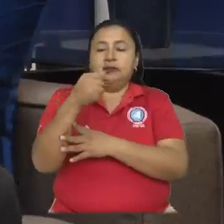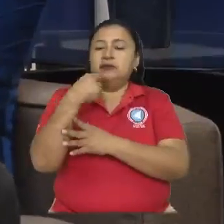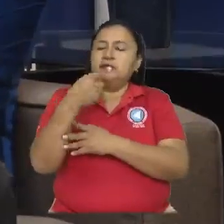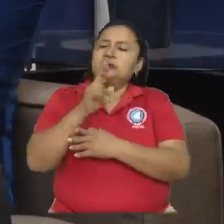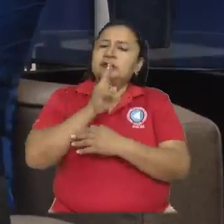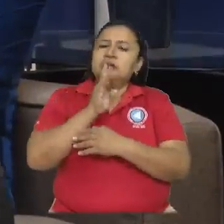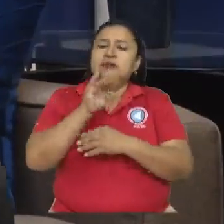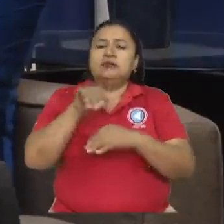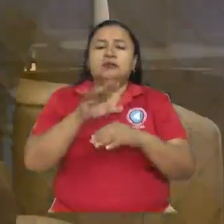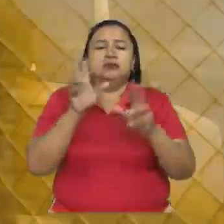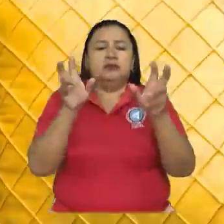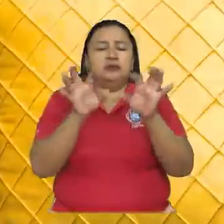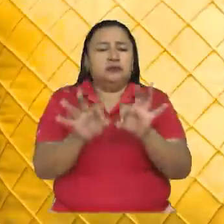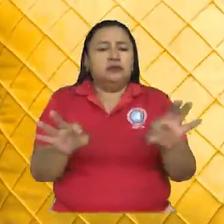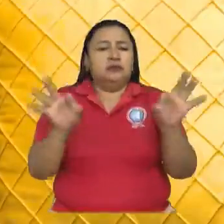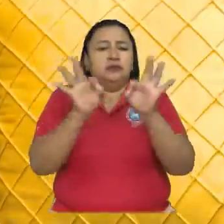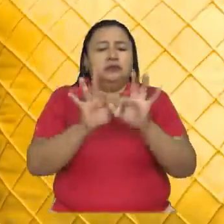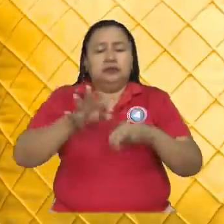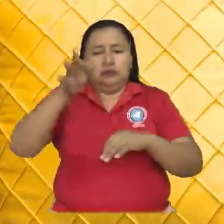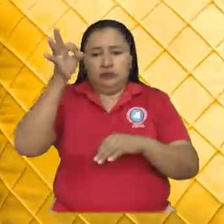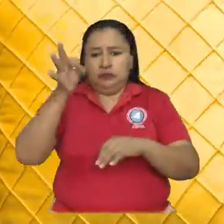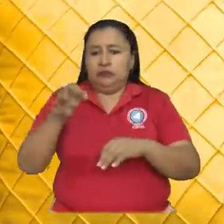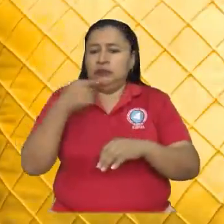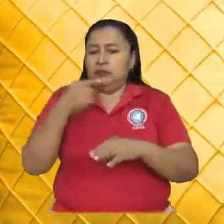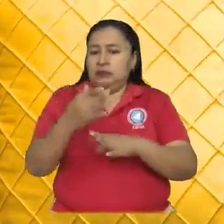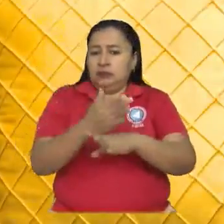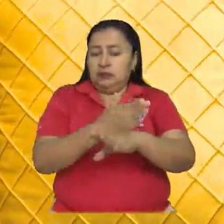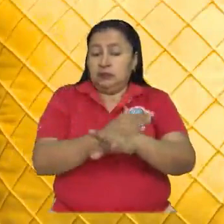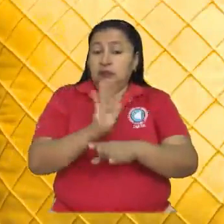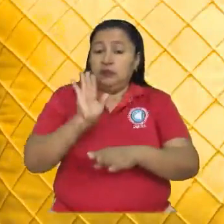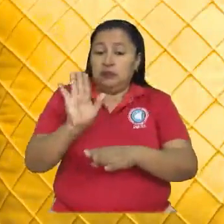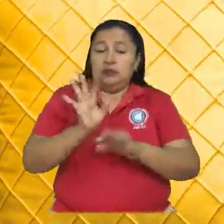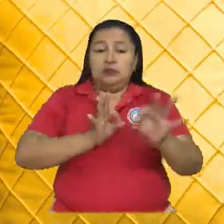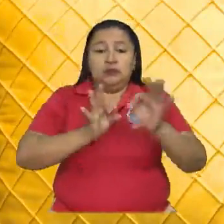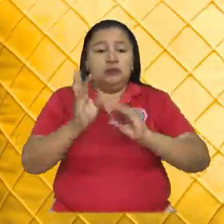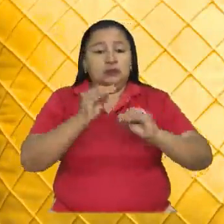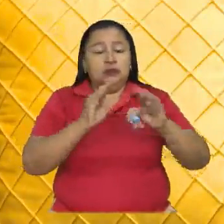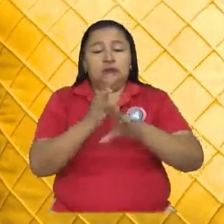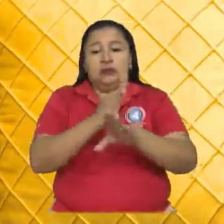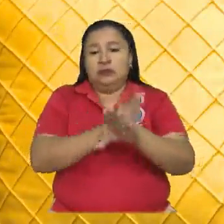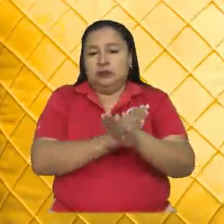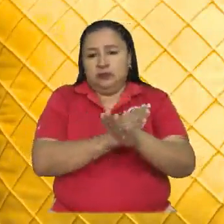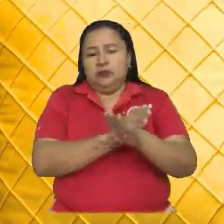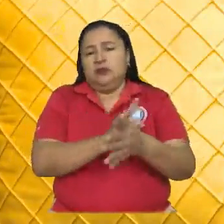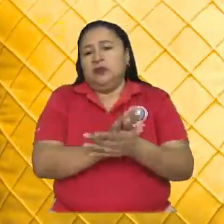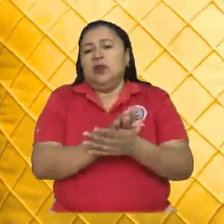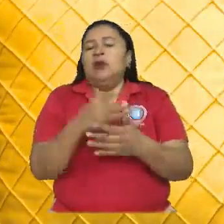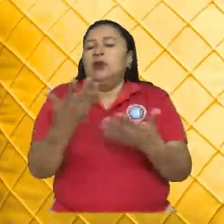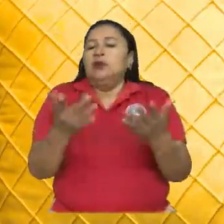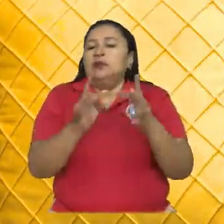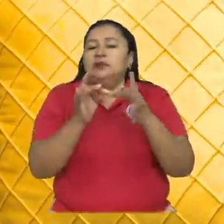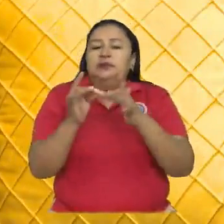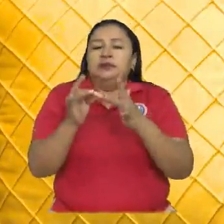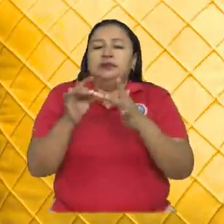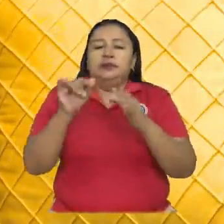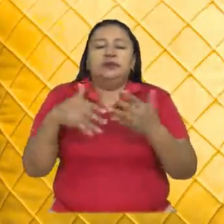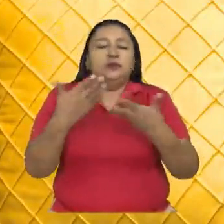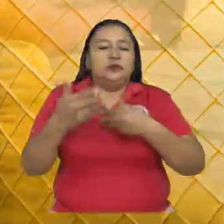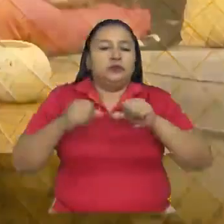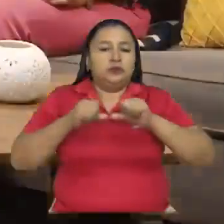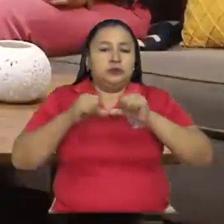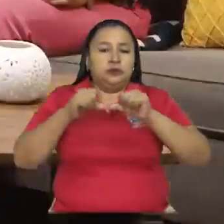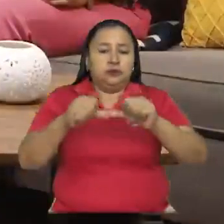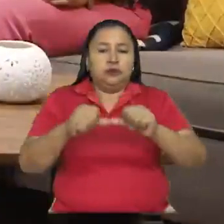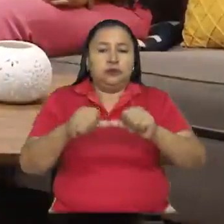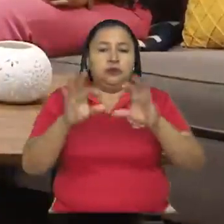tema vital que esa garantía de lo que usted planteaba en sus comentarios anteriores. Y era precisamente la continuidad de la familia,